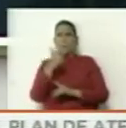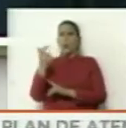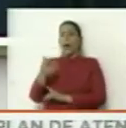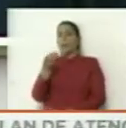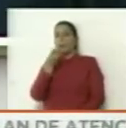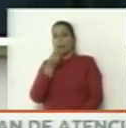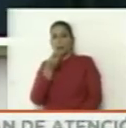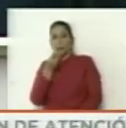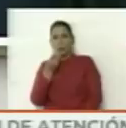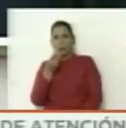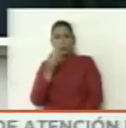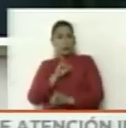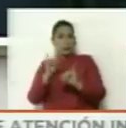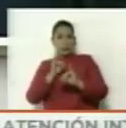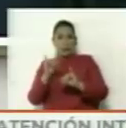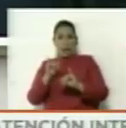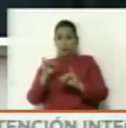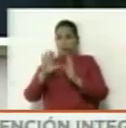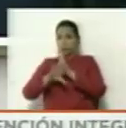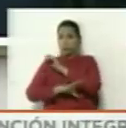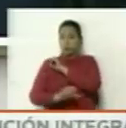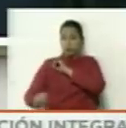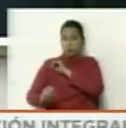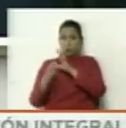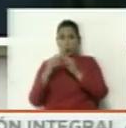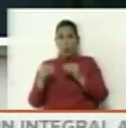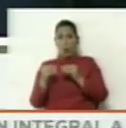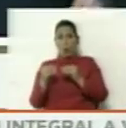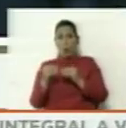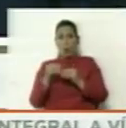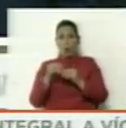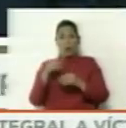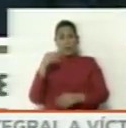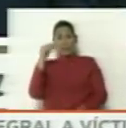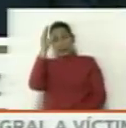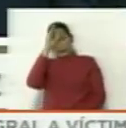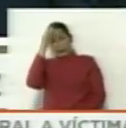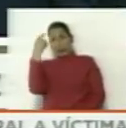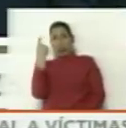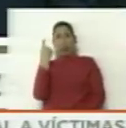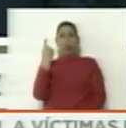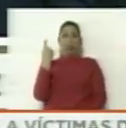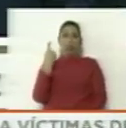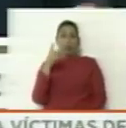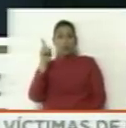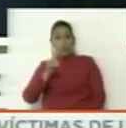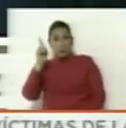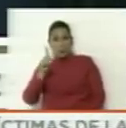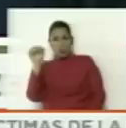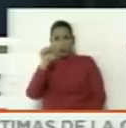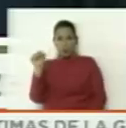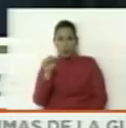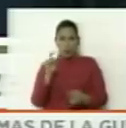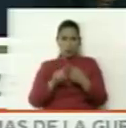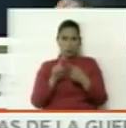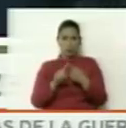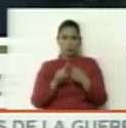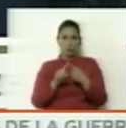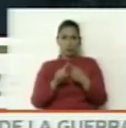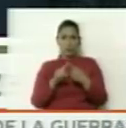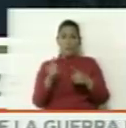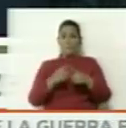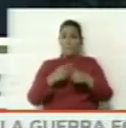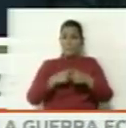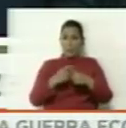y donde ya habían dejado robados y en situación de inconsciencia a el diputado Superlano y a su primo